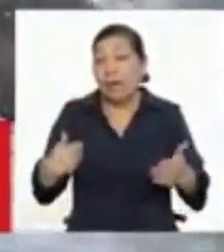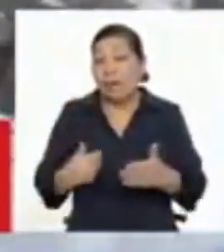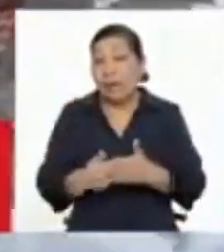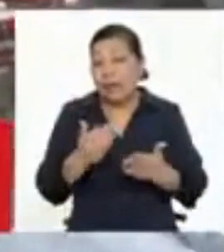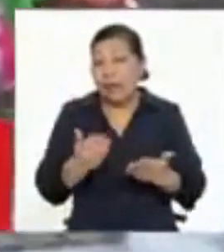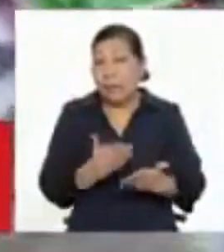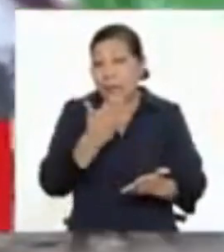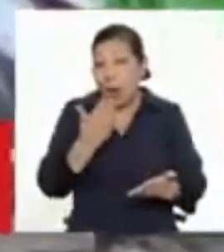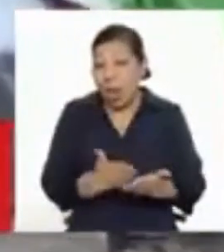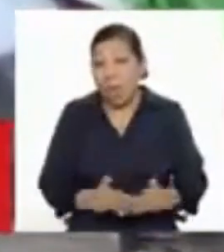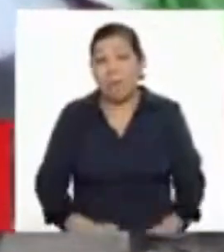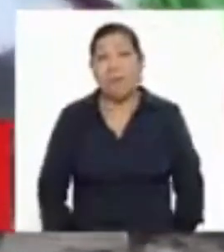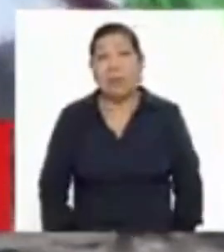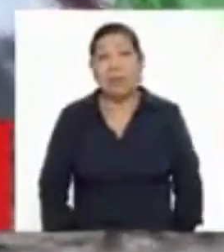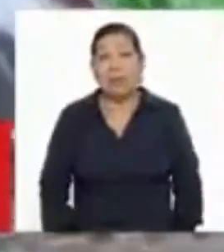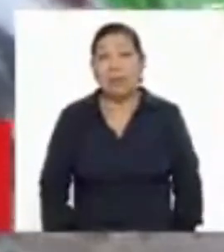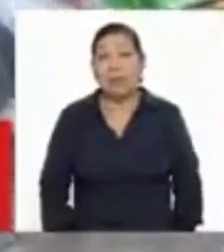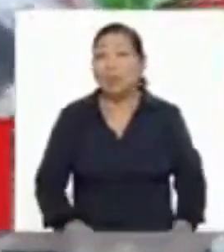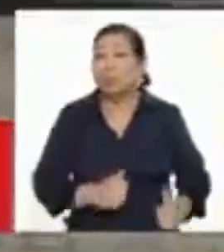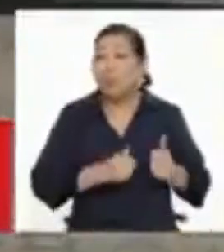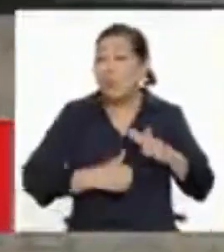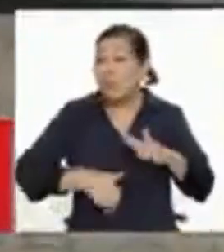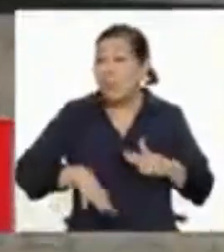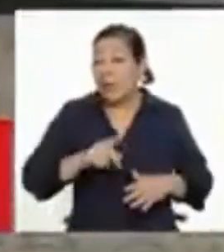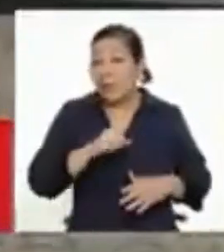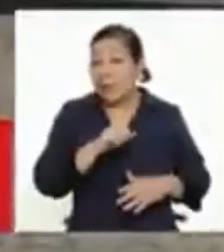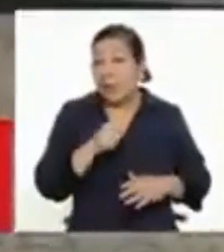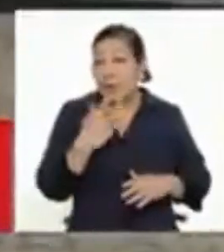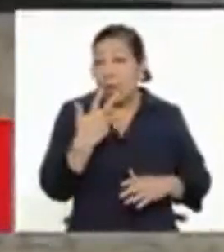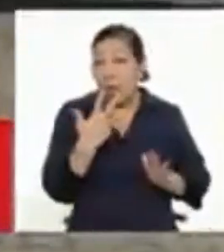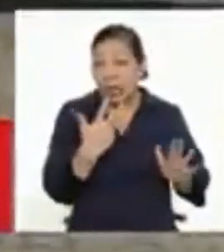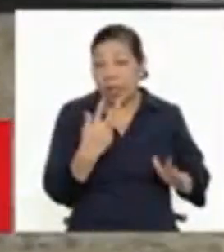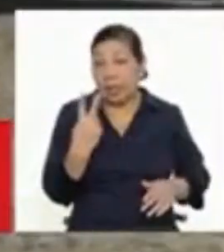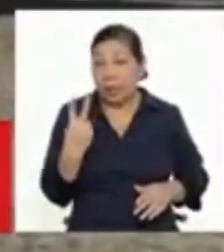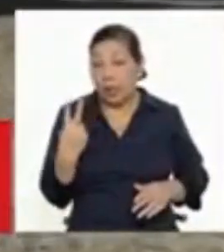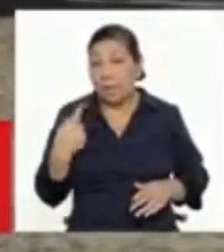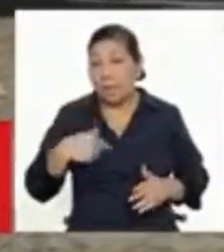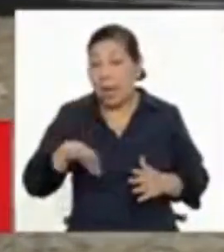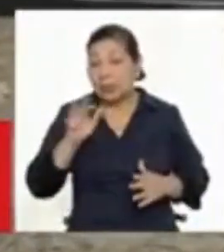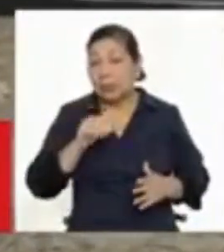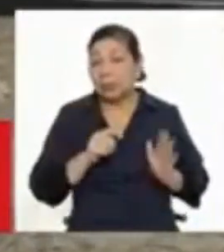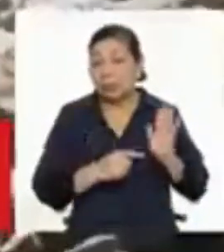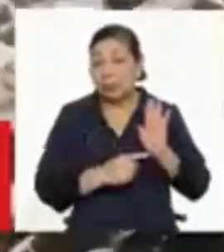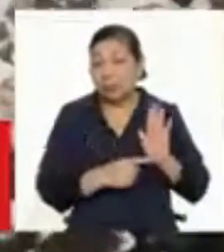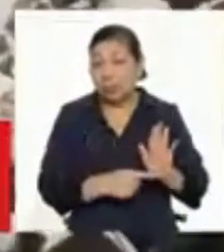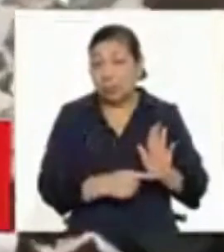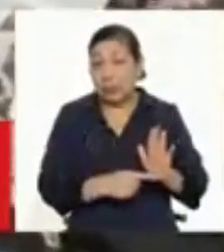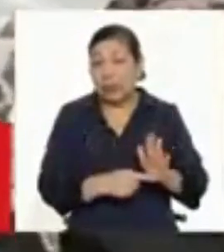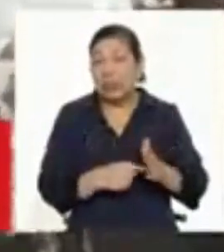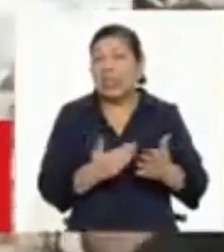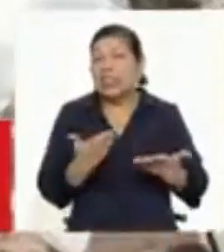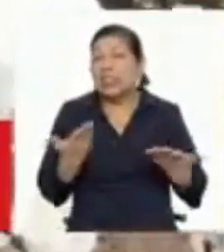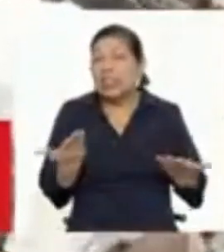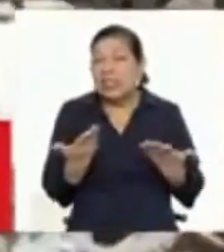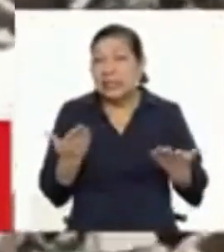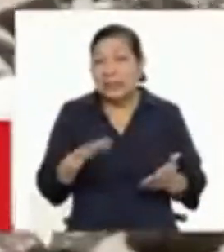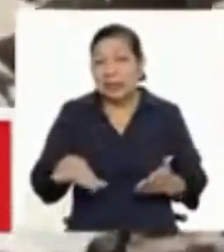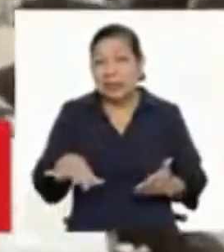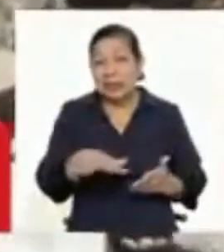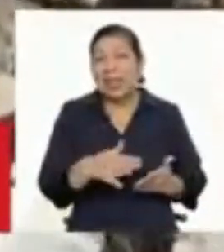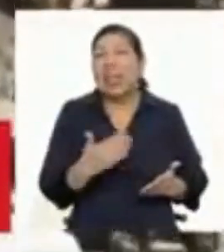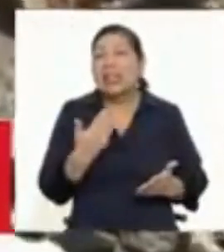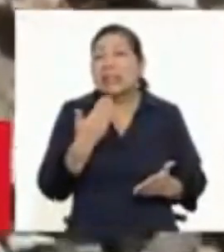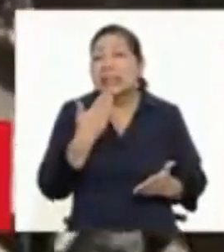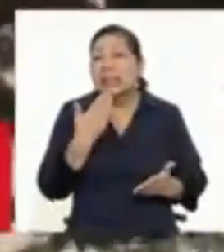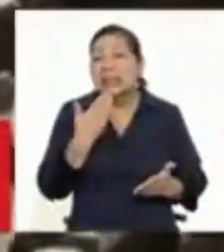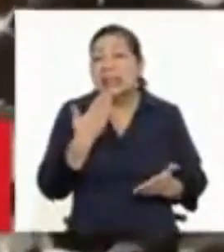este fenómeno. En las regiones afectadas, 182 distritos serían los más expuestos por sus características, entre las que